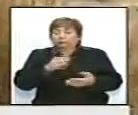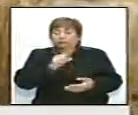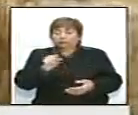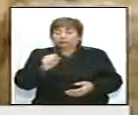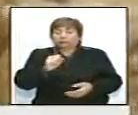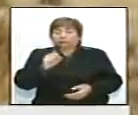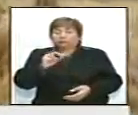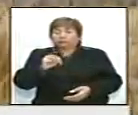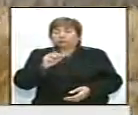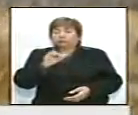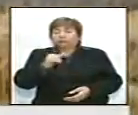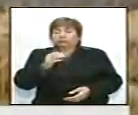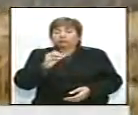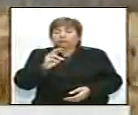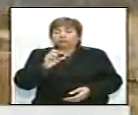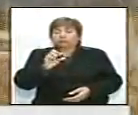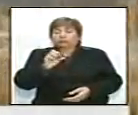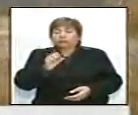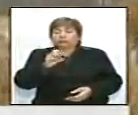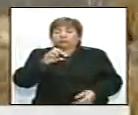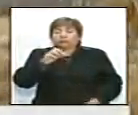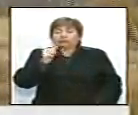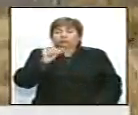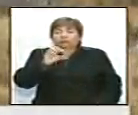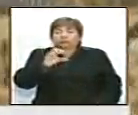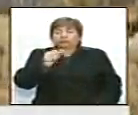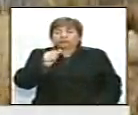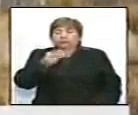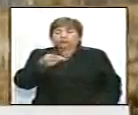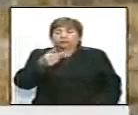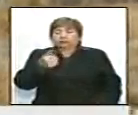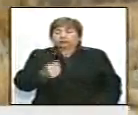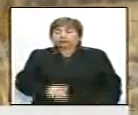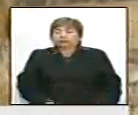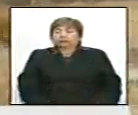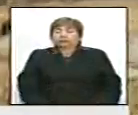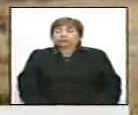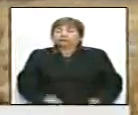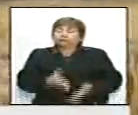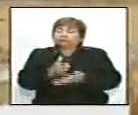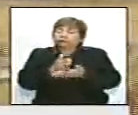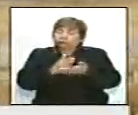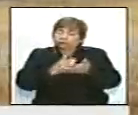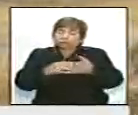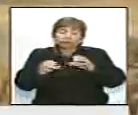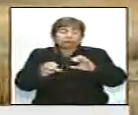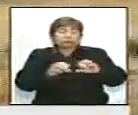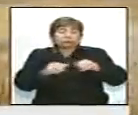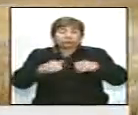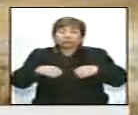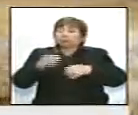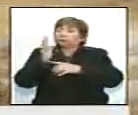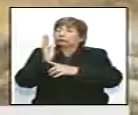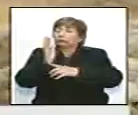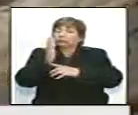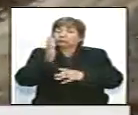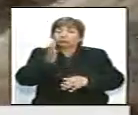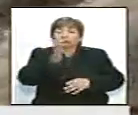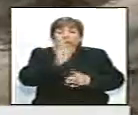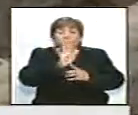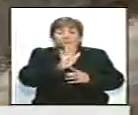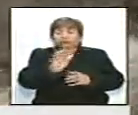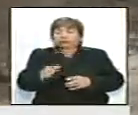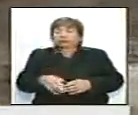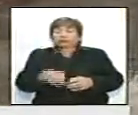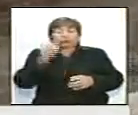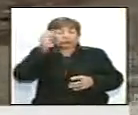Jorge, Mancacutana, Pampacancha y Balsacocha, como parte de sus actividades de representación.